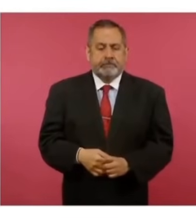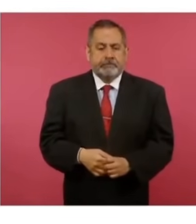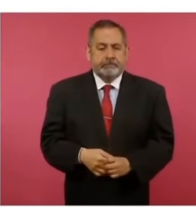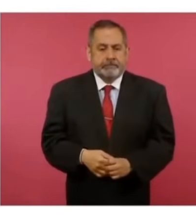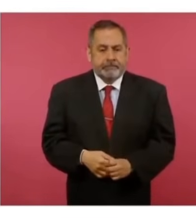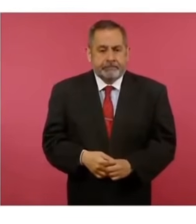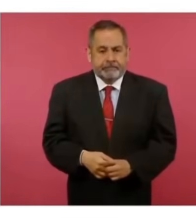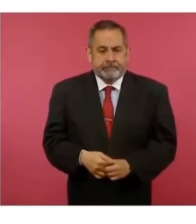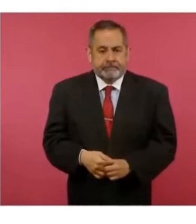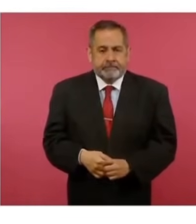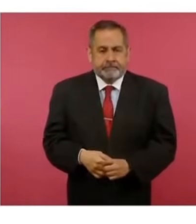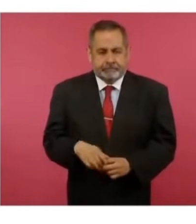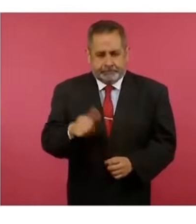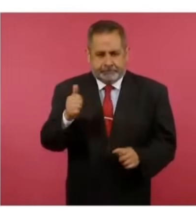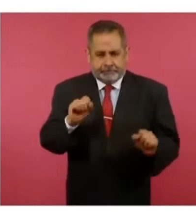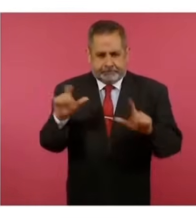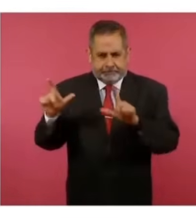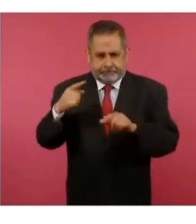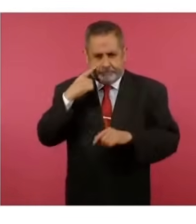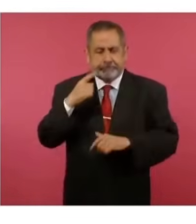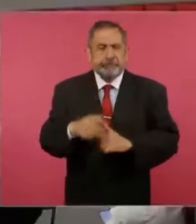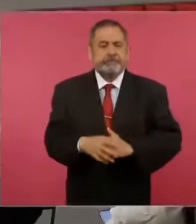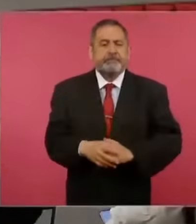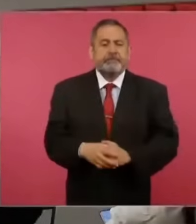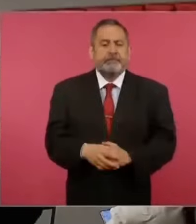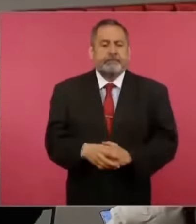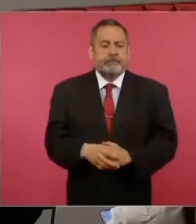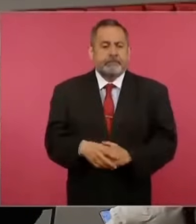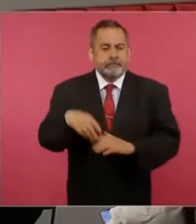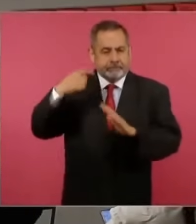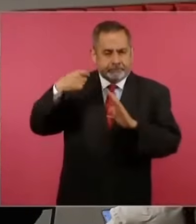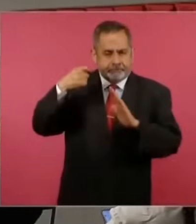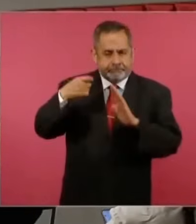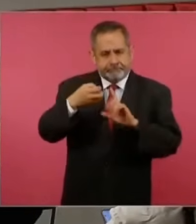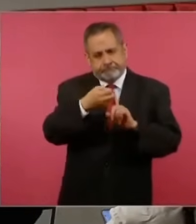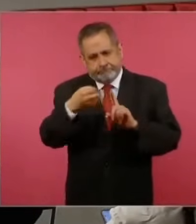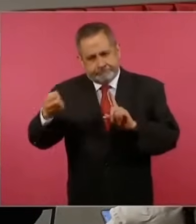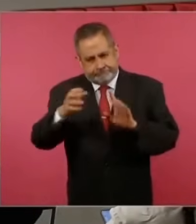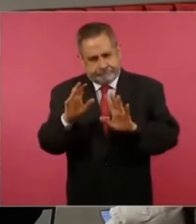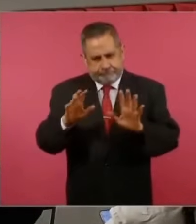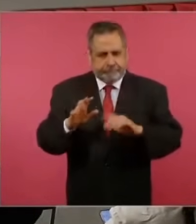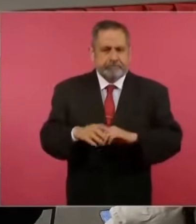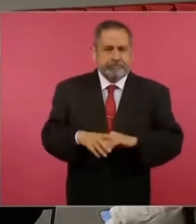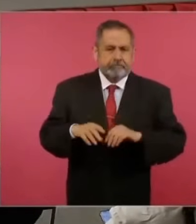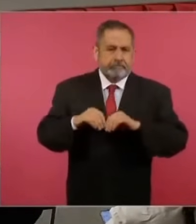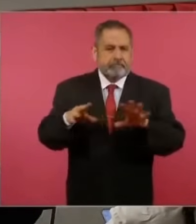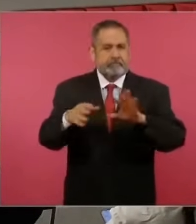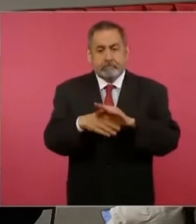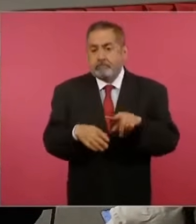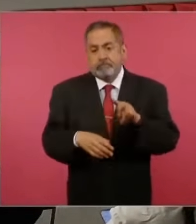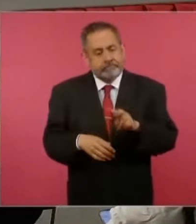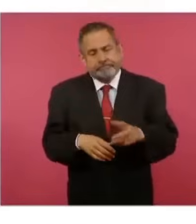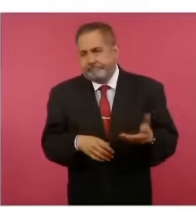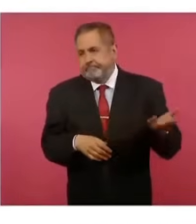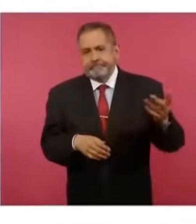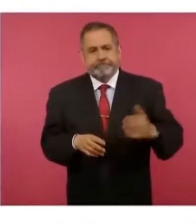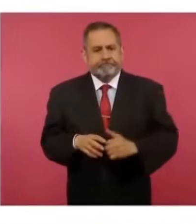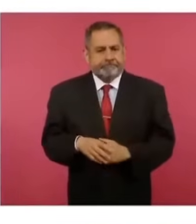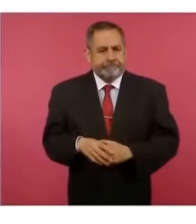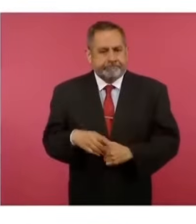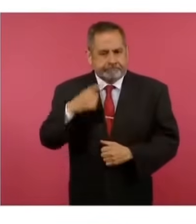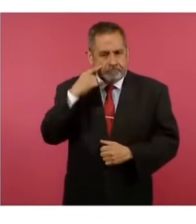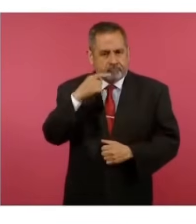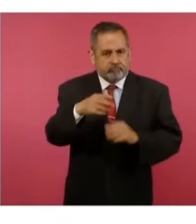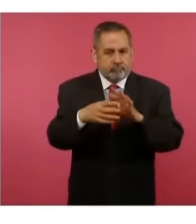utilizan, aquí vemos un video, obviamente no lo vamos a transmitir porque también ha servido que se